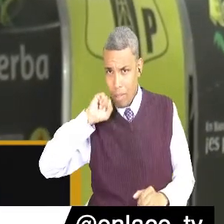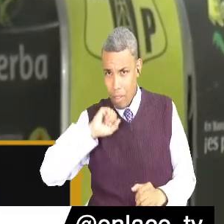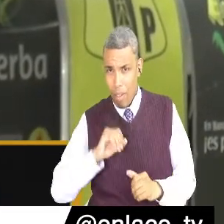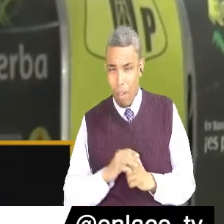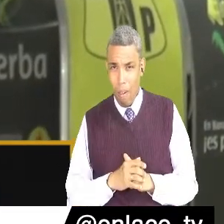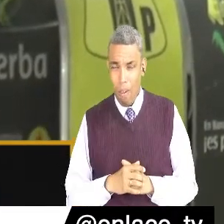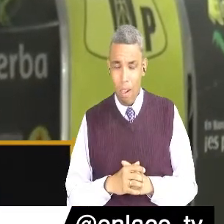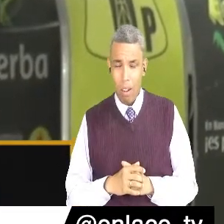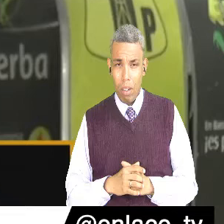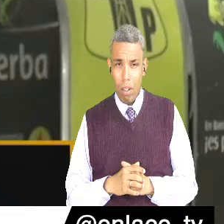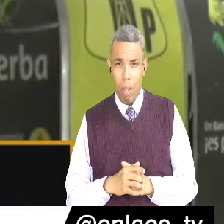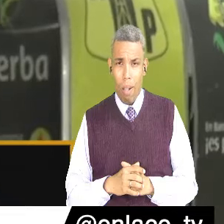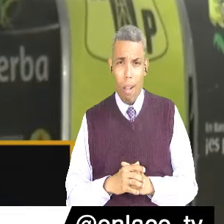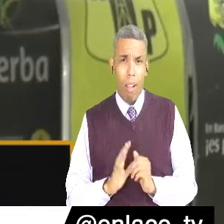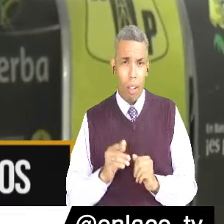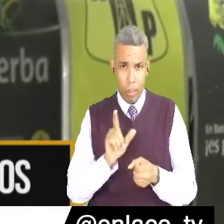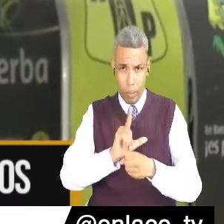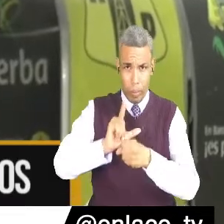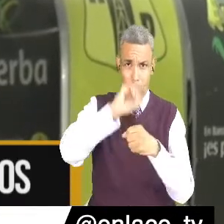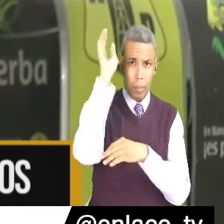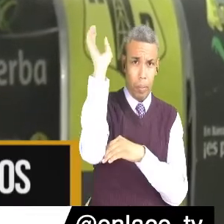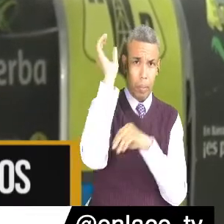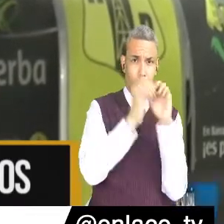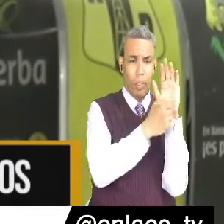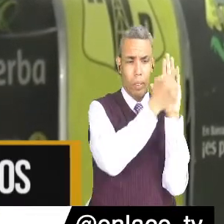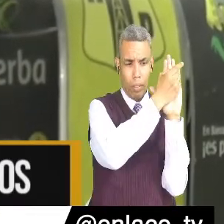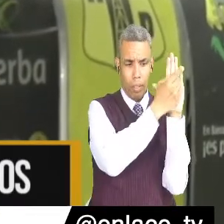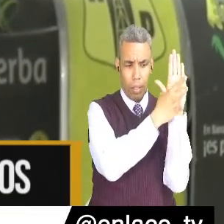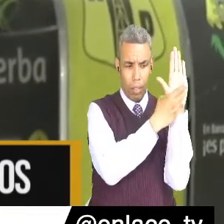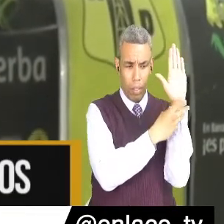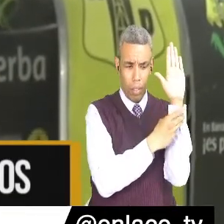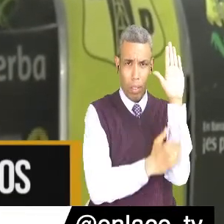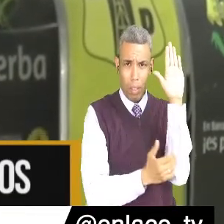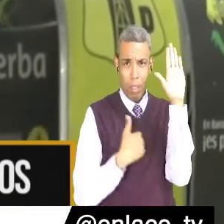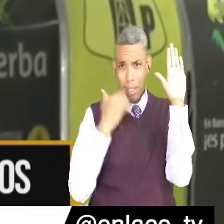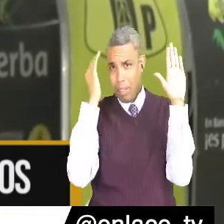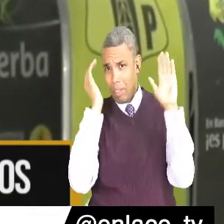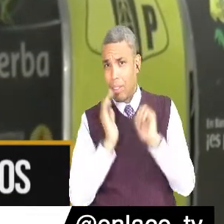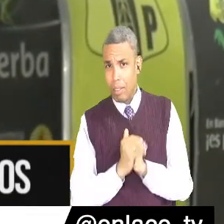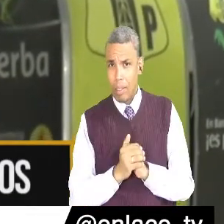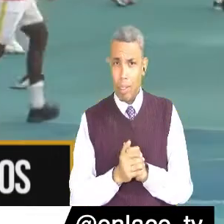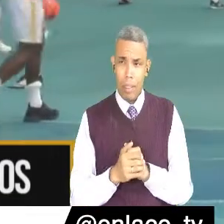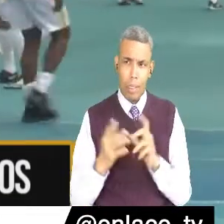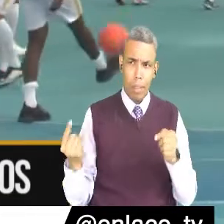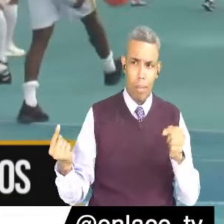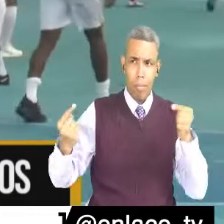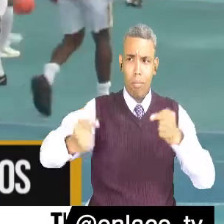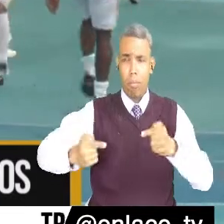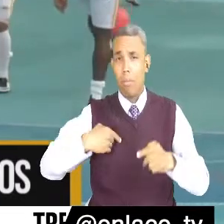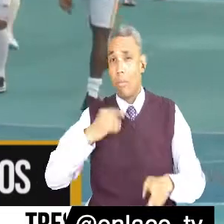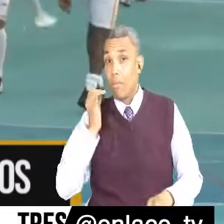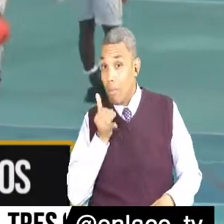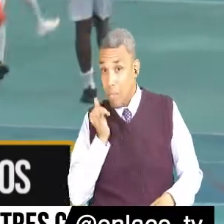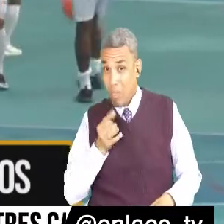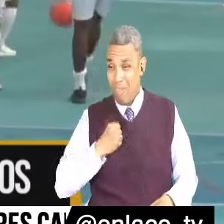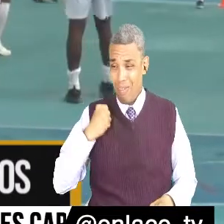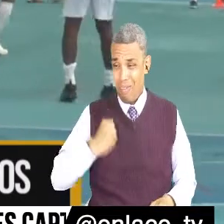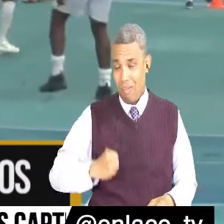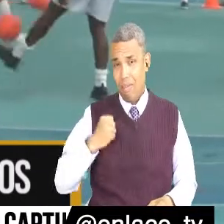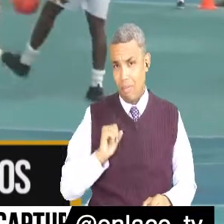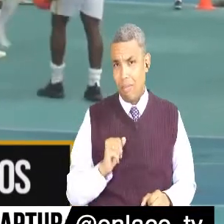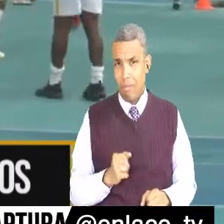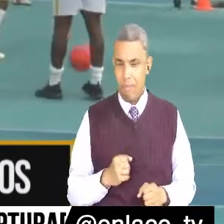tenemos que hacer de la mejor forma un excelente partido, pensando que es contra uno un muy buen rival, un buen contrincante, y